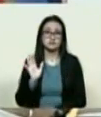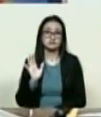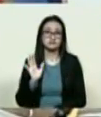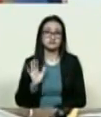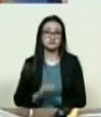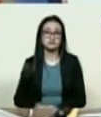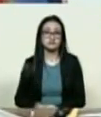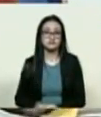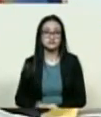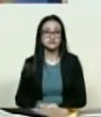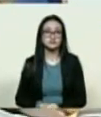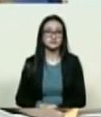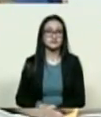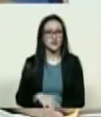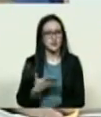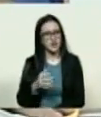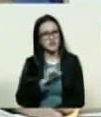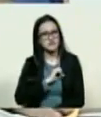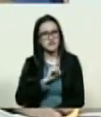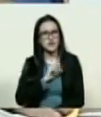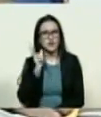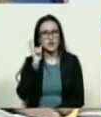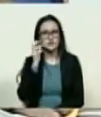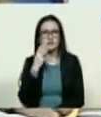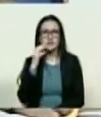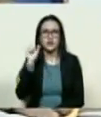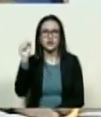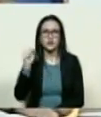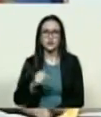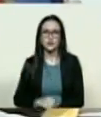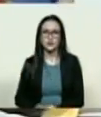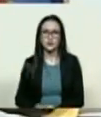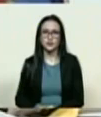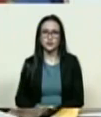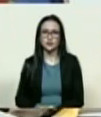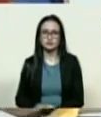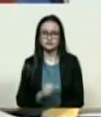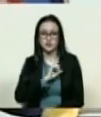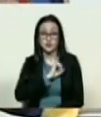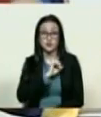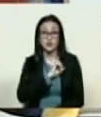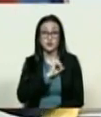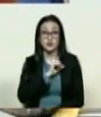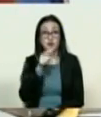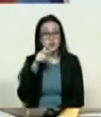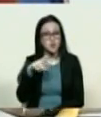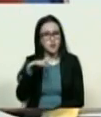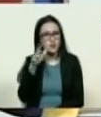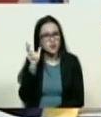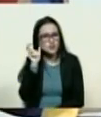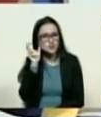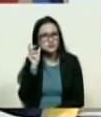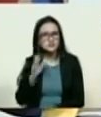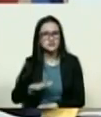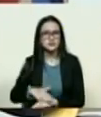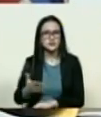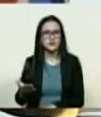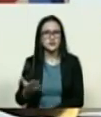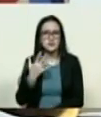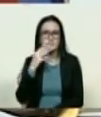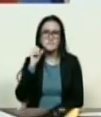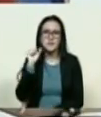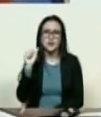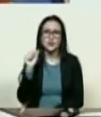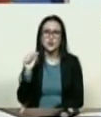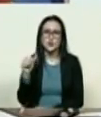eso, uno dice, ¿cuál es el miedo de escuchar a Nicolás Maduro? ¿Le tienen temor que los pueblos lo escuchen, que Nicolás Maduro les dé